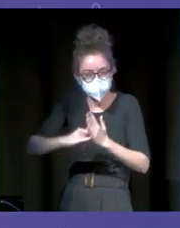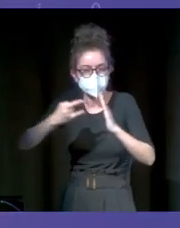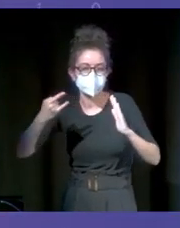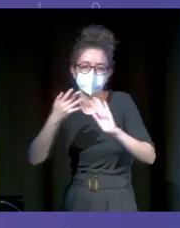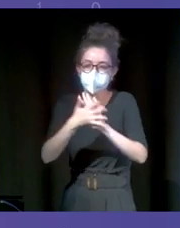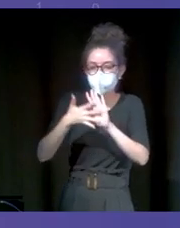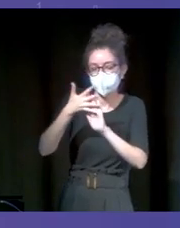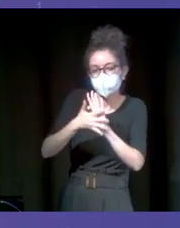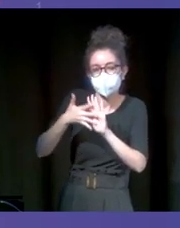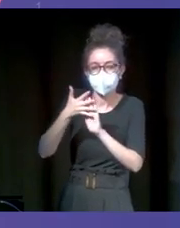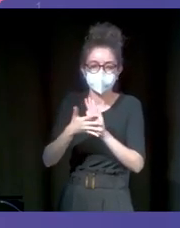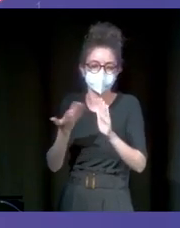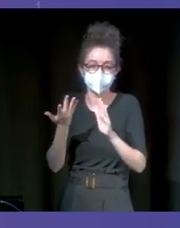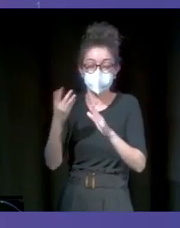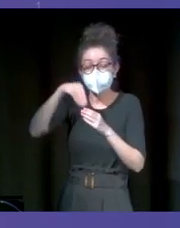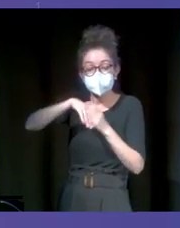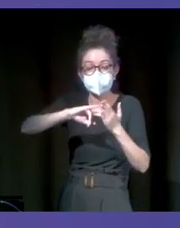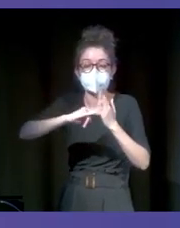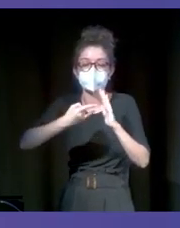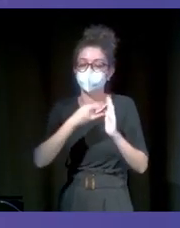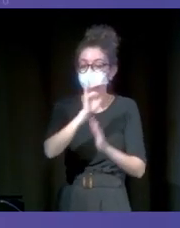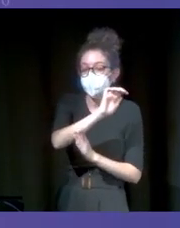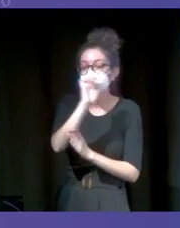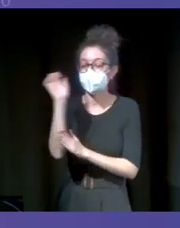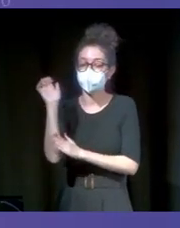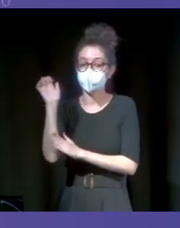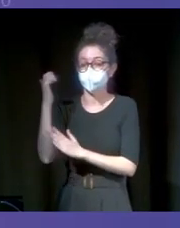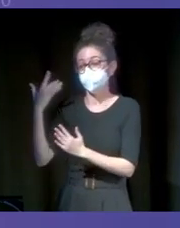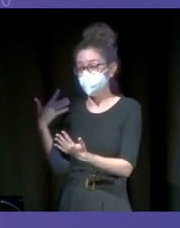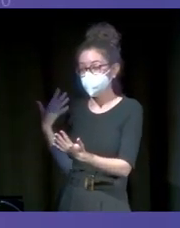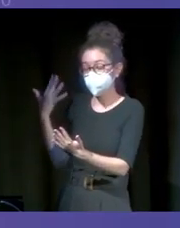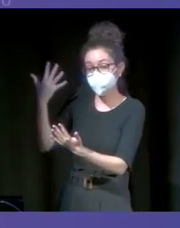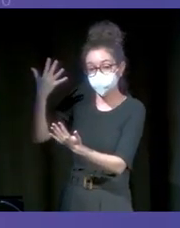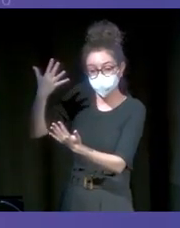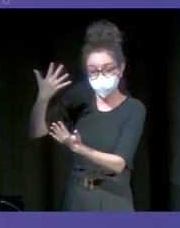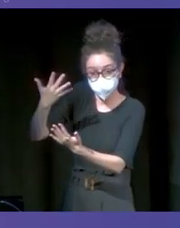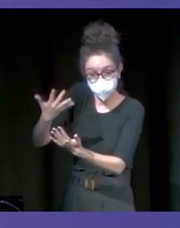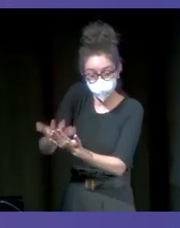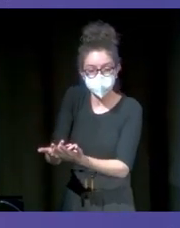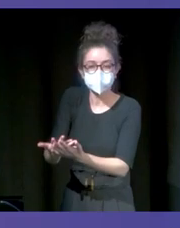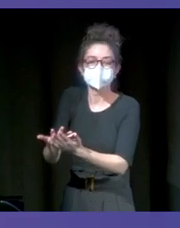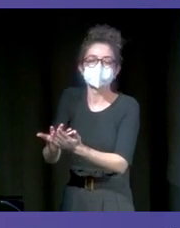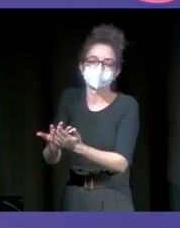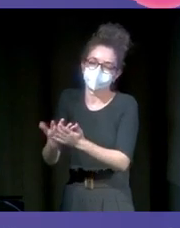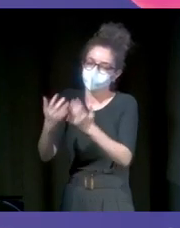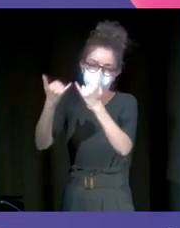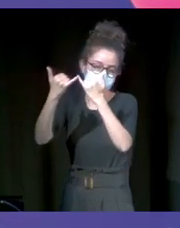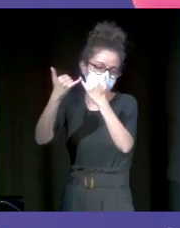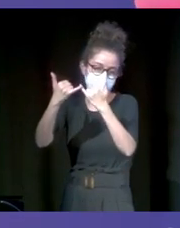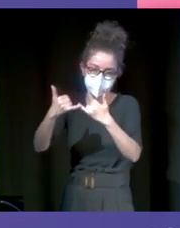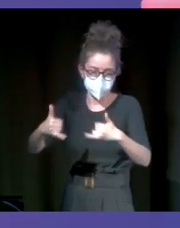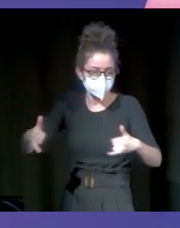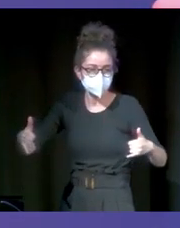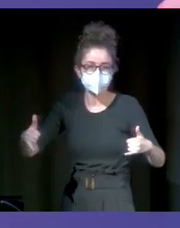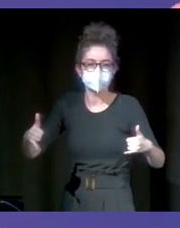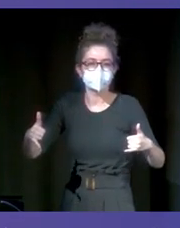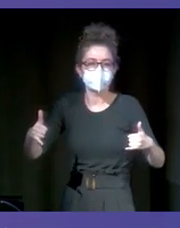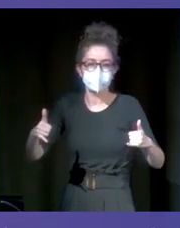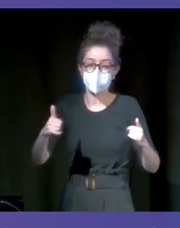11 años en el marco de un proyecto europeo y bueno 11 años después estamos aquí con un evento que ya arranca desde un